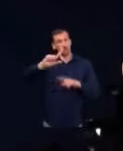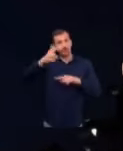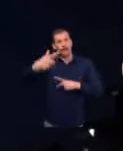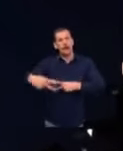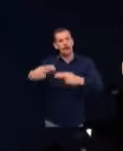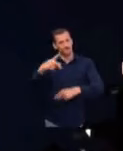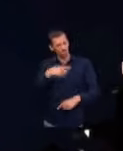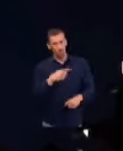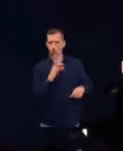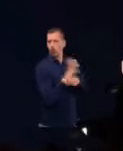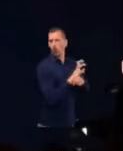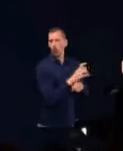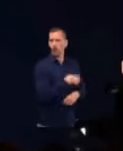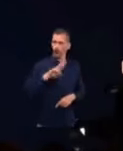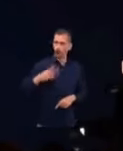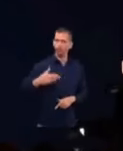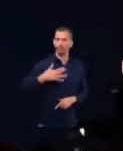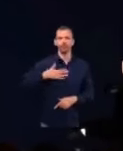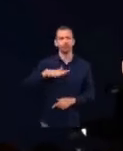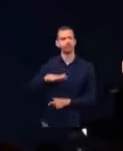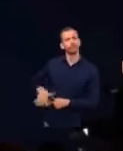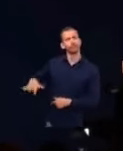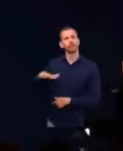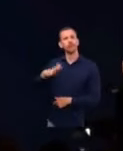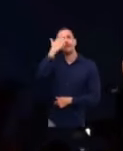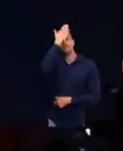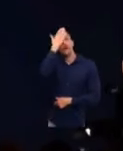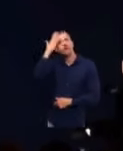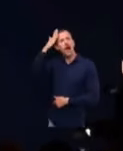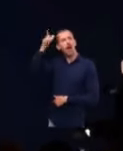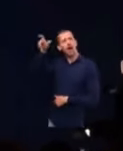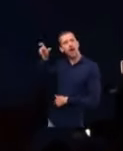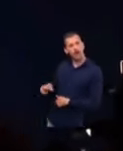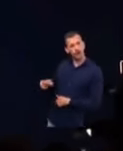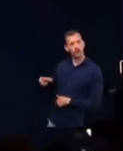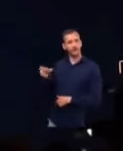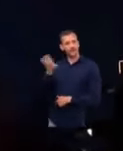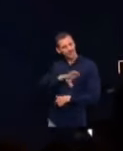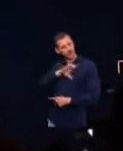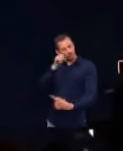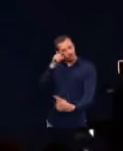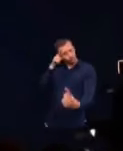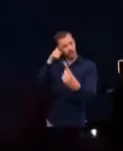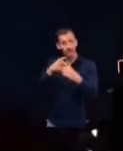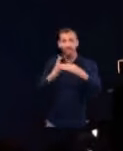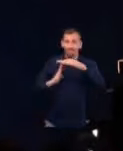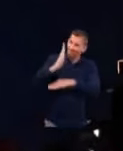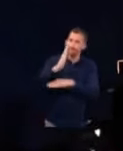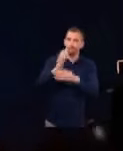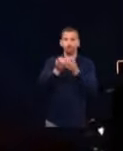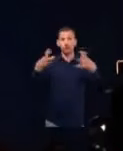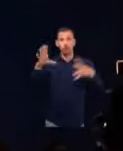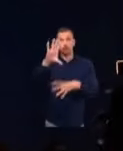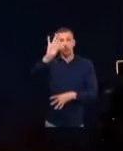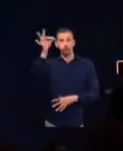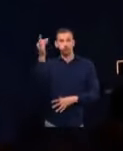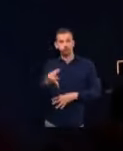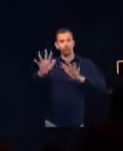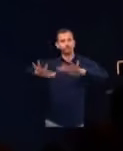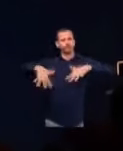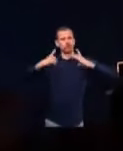Déterminant surtout pour donner à Jordan Bardella une majorité absolue à l'Assemblée nationale pour lancer dès